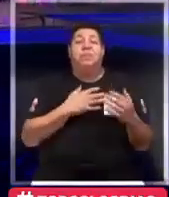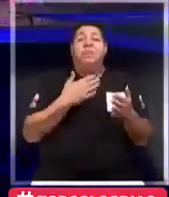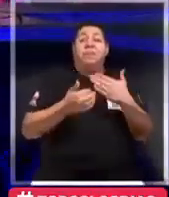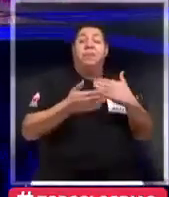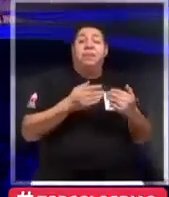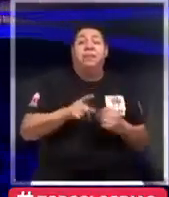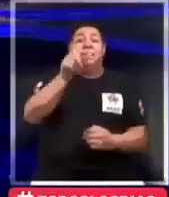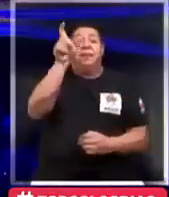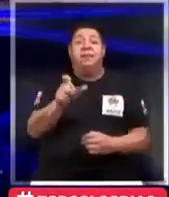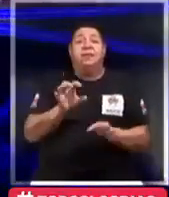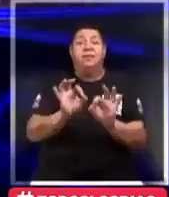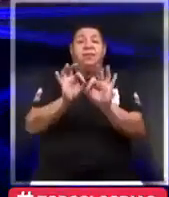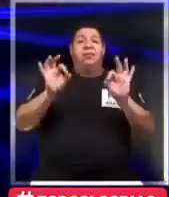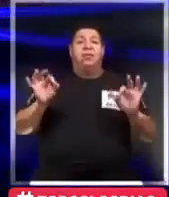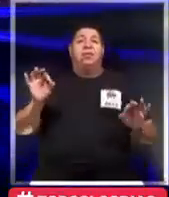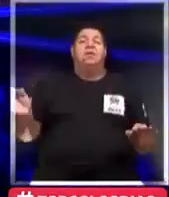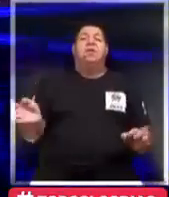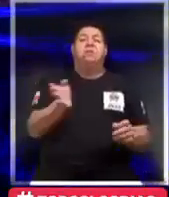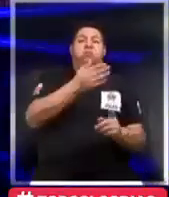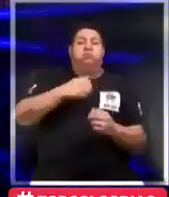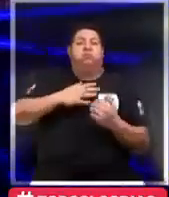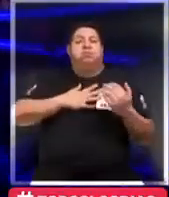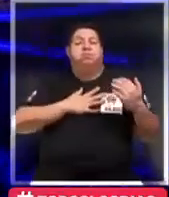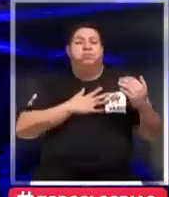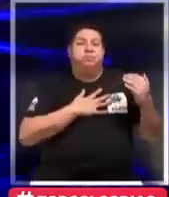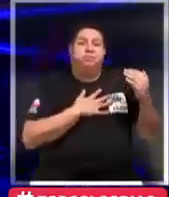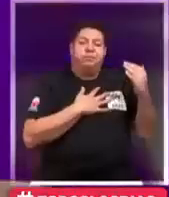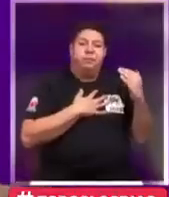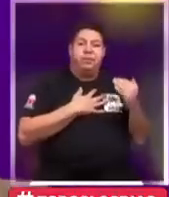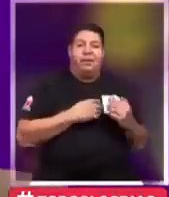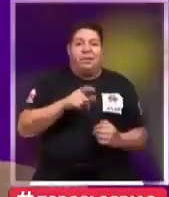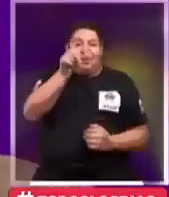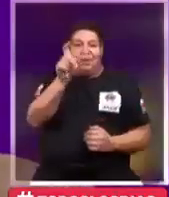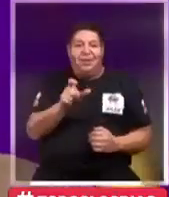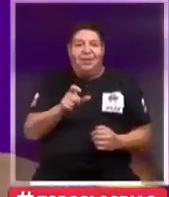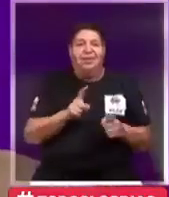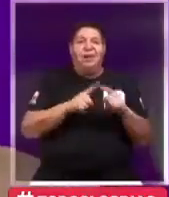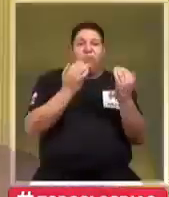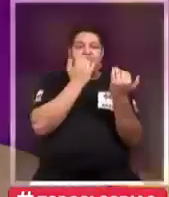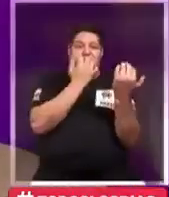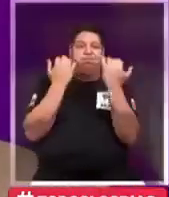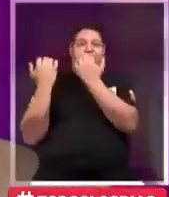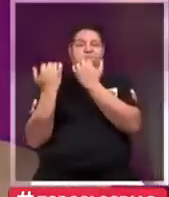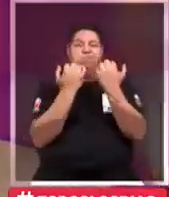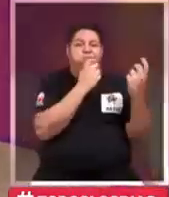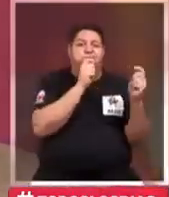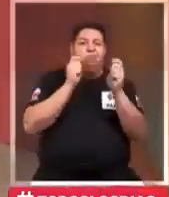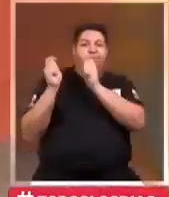Aunque tú